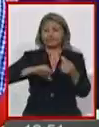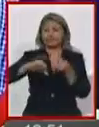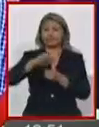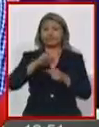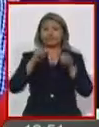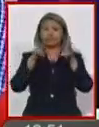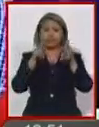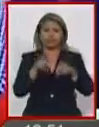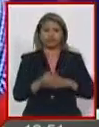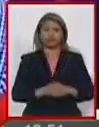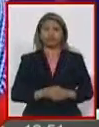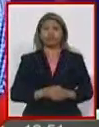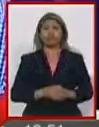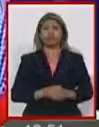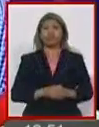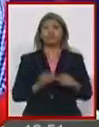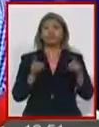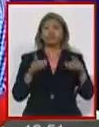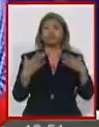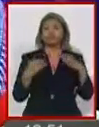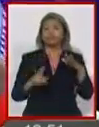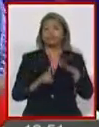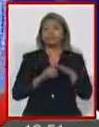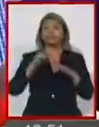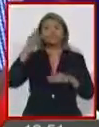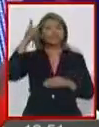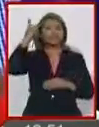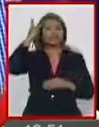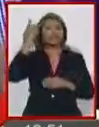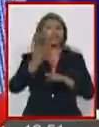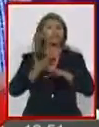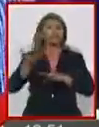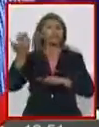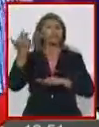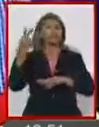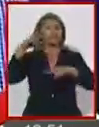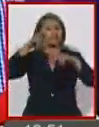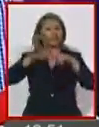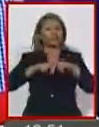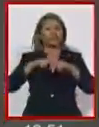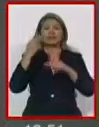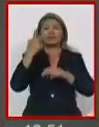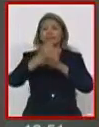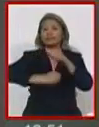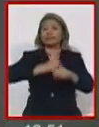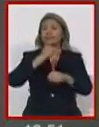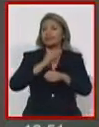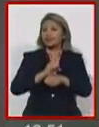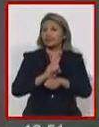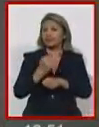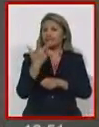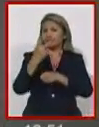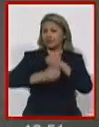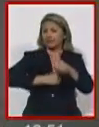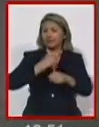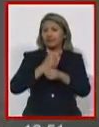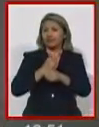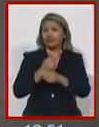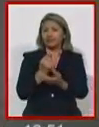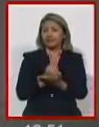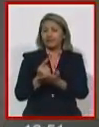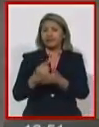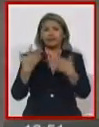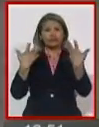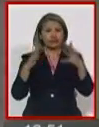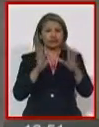gente, más aún cuando proviene de políticos que han estado sentados 3 años en el Parlamento. 3 años se ha discutido